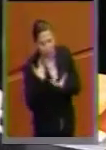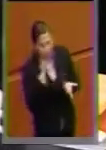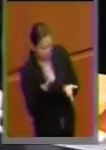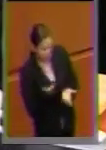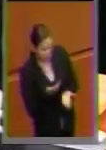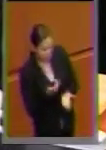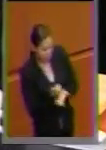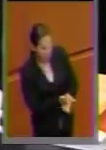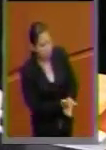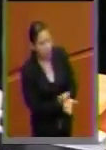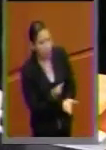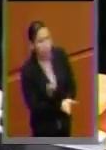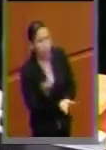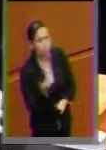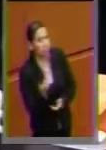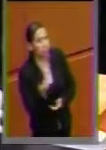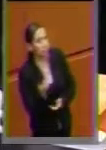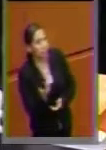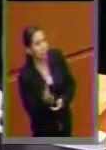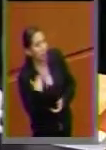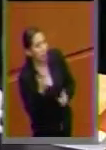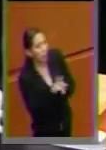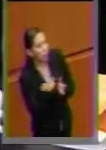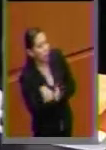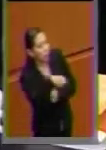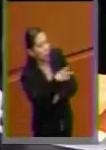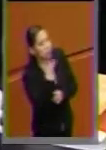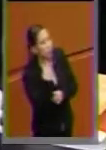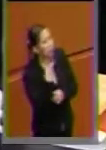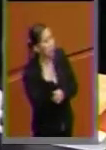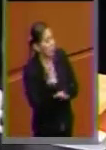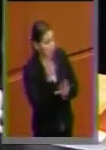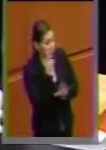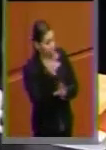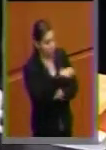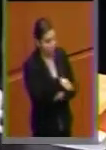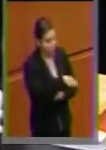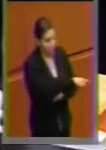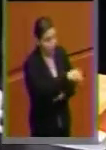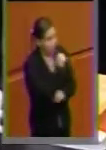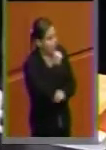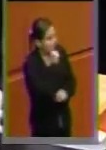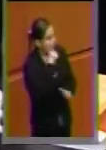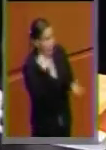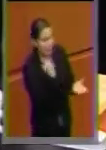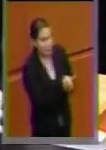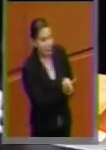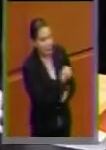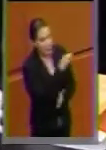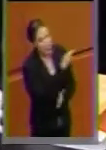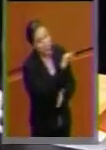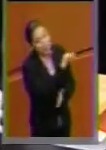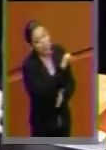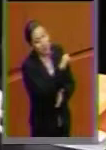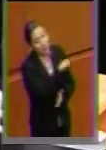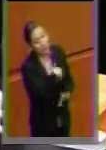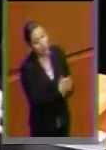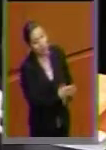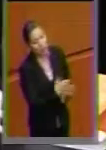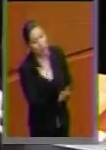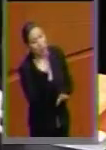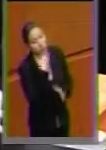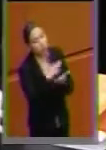o las cuotas de los grupos parlamentarios no por nada aquí no se ha propuesto se ha aprobado el fiscal anticorrupción y los magistrados